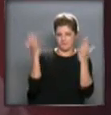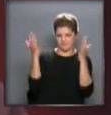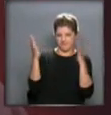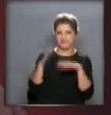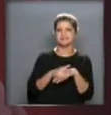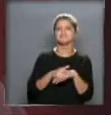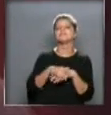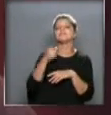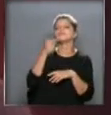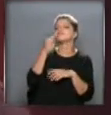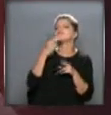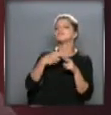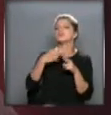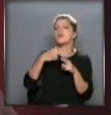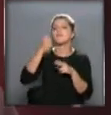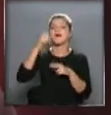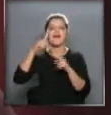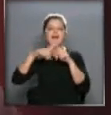señor su nombre